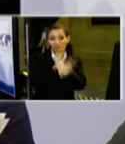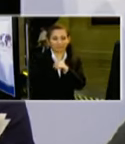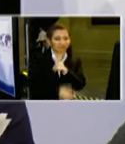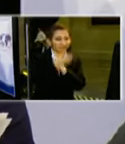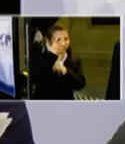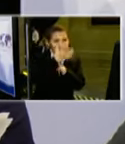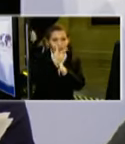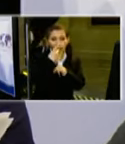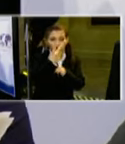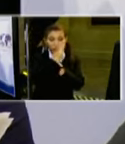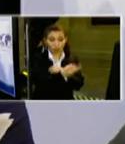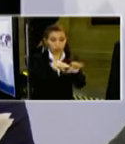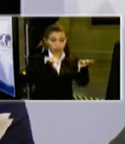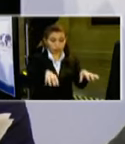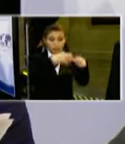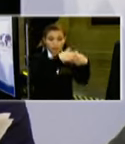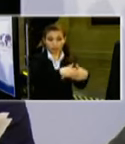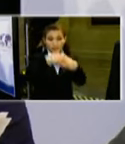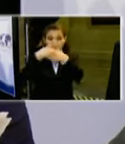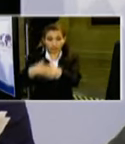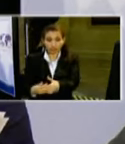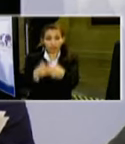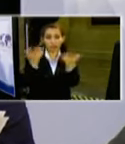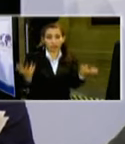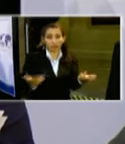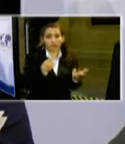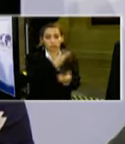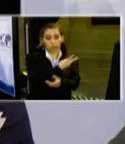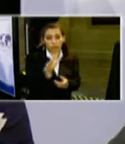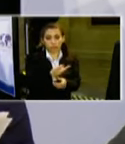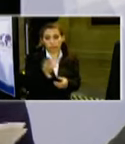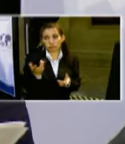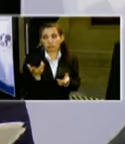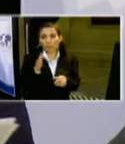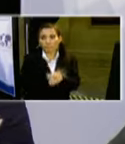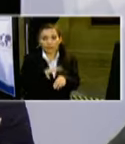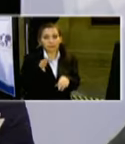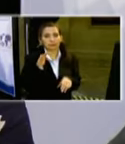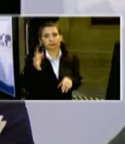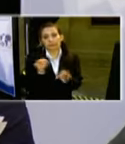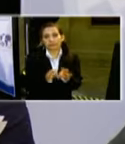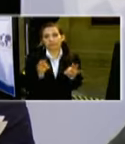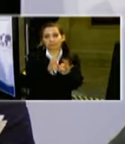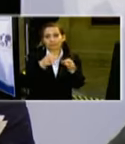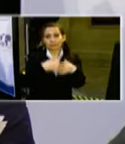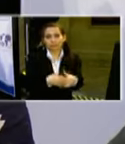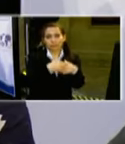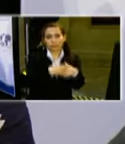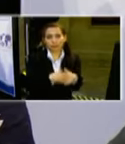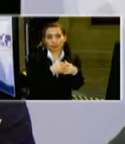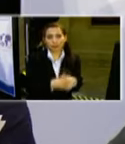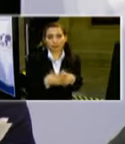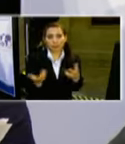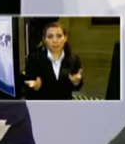impactadas las dos únicas empresas productivas o dos de las más importantes empresas